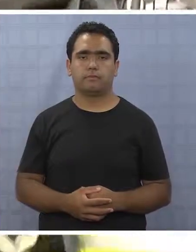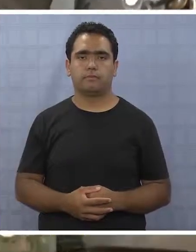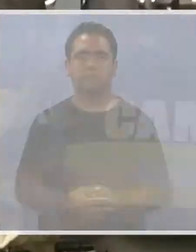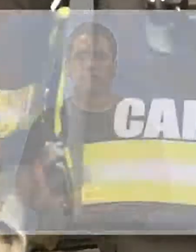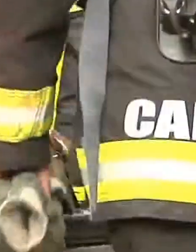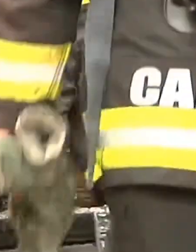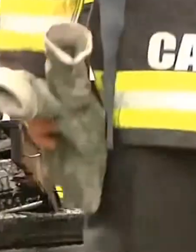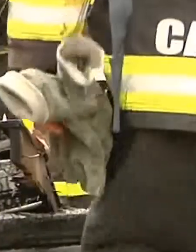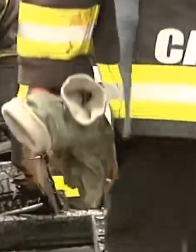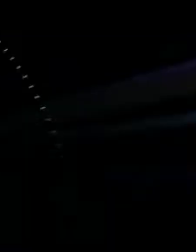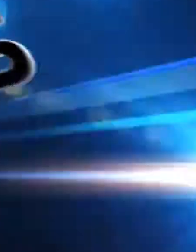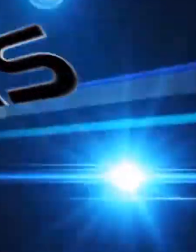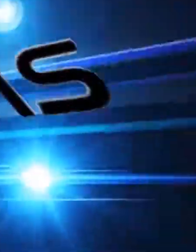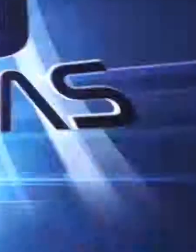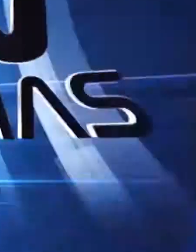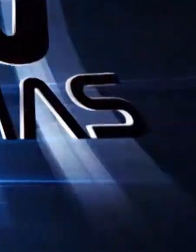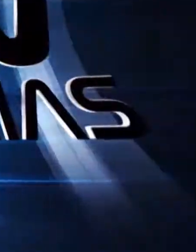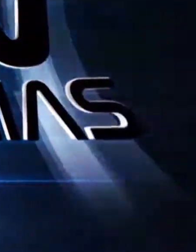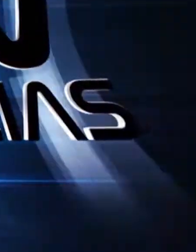Gracias.